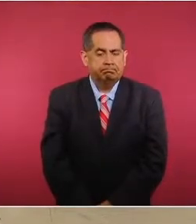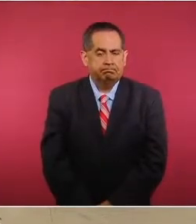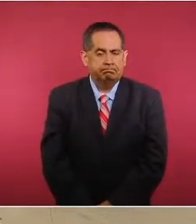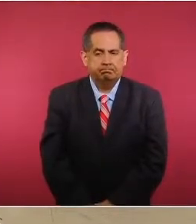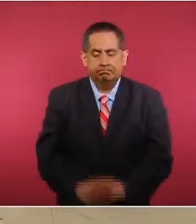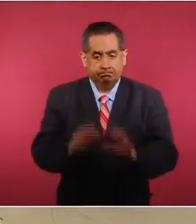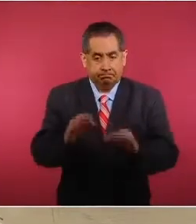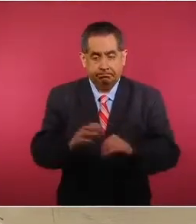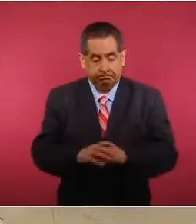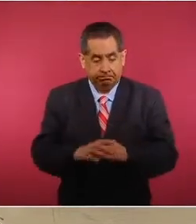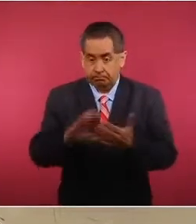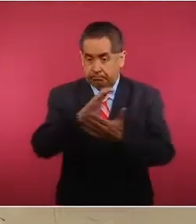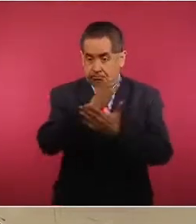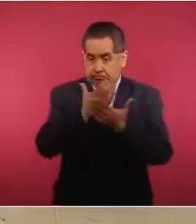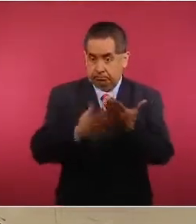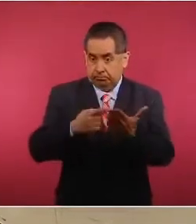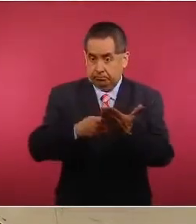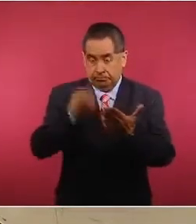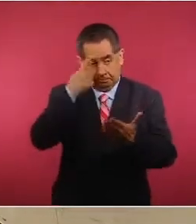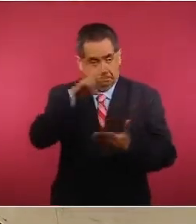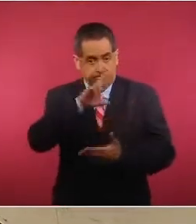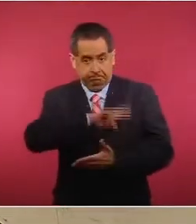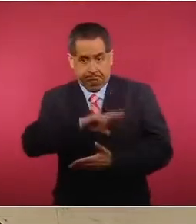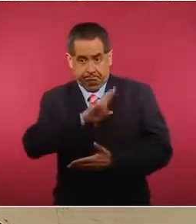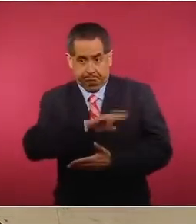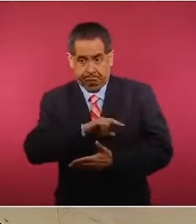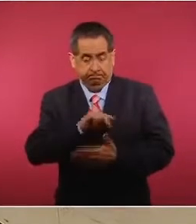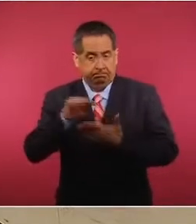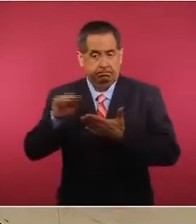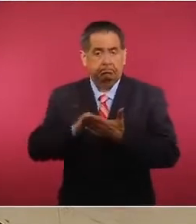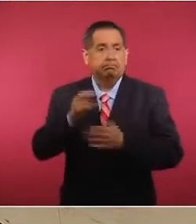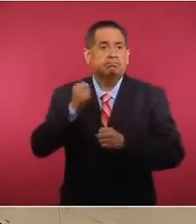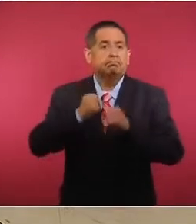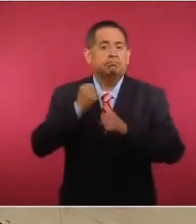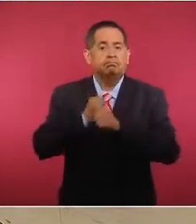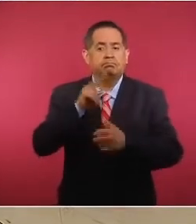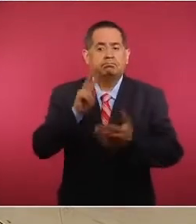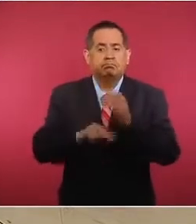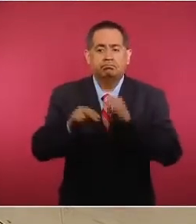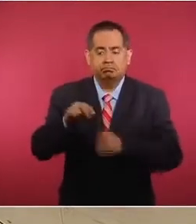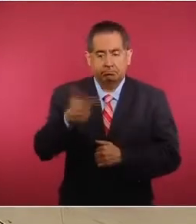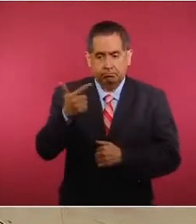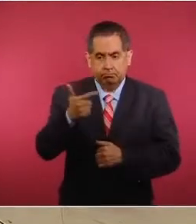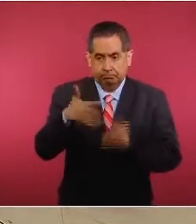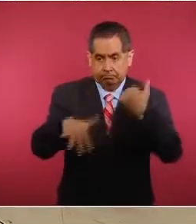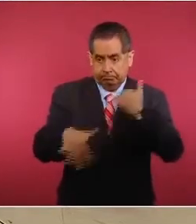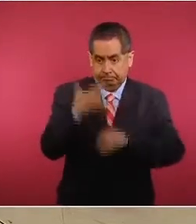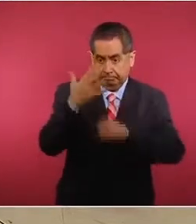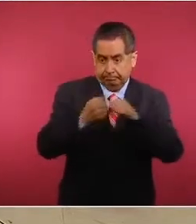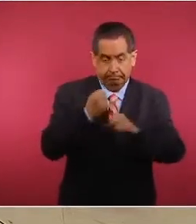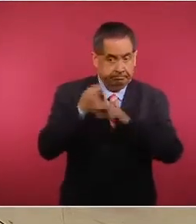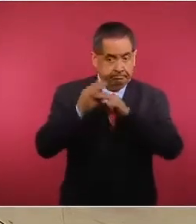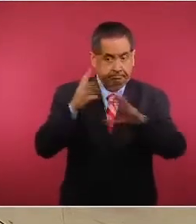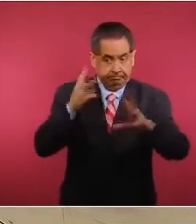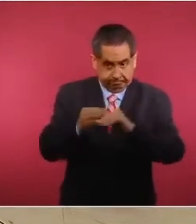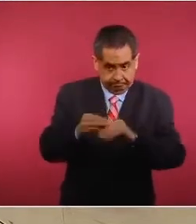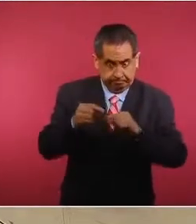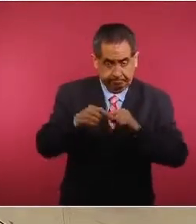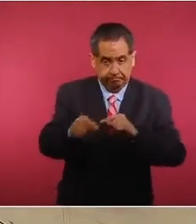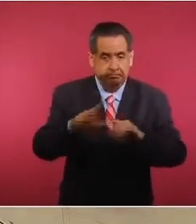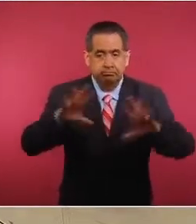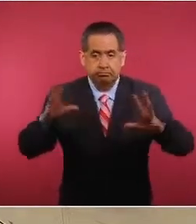el contrato de arrendamiento que se hizo en el 2012 por 15 años era un total